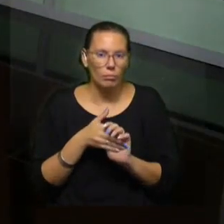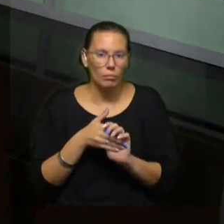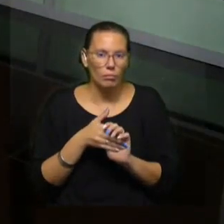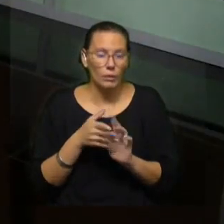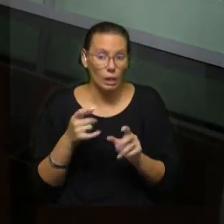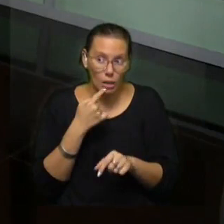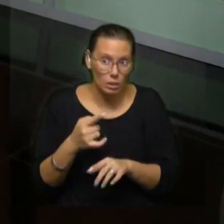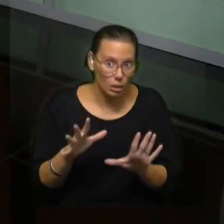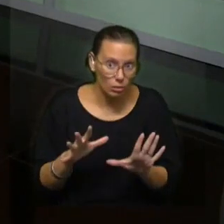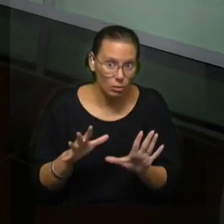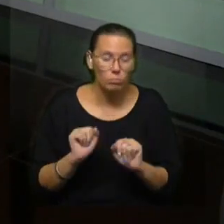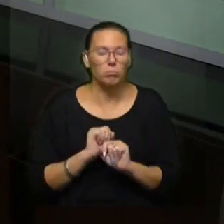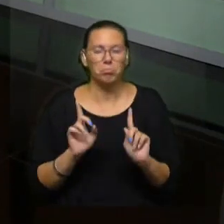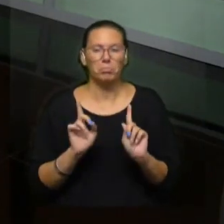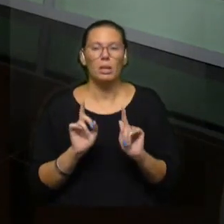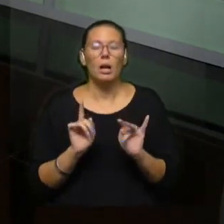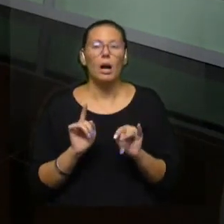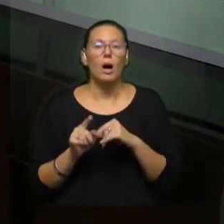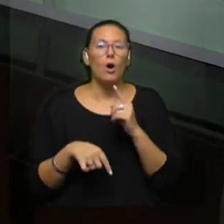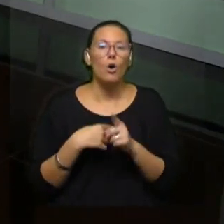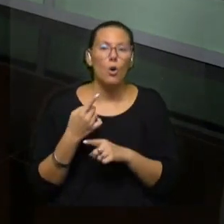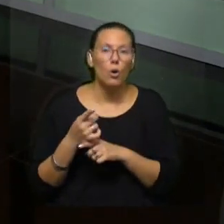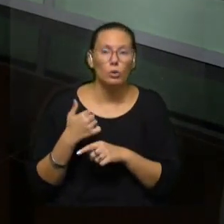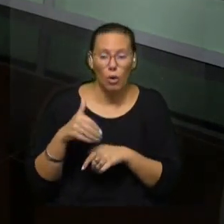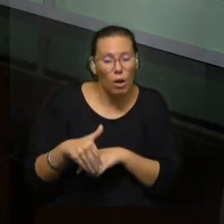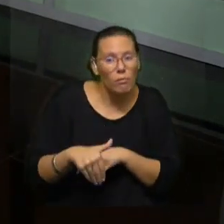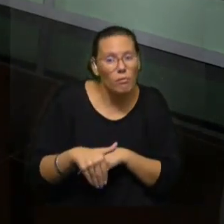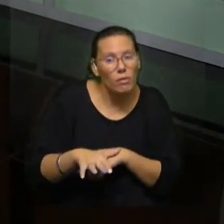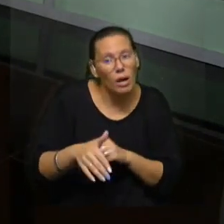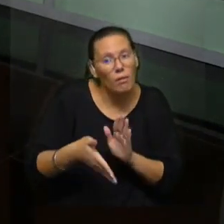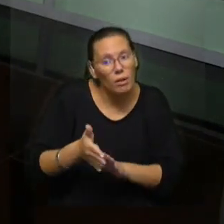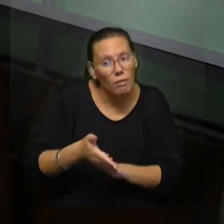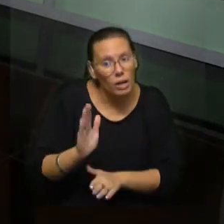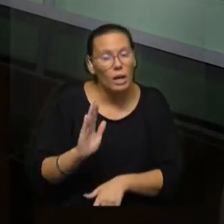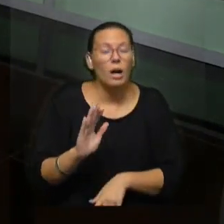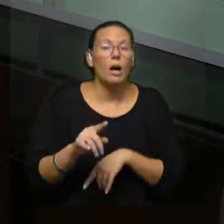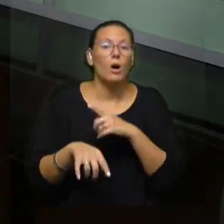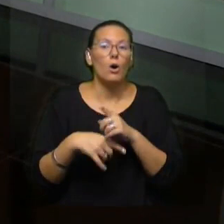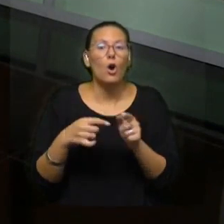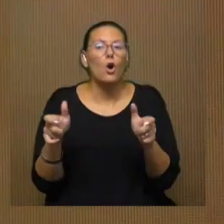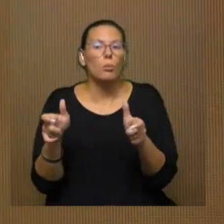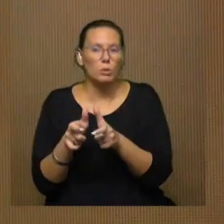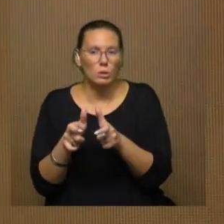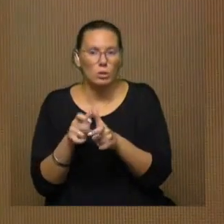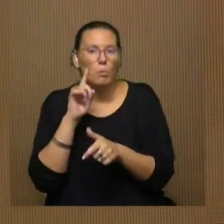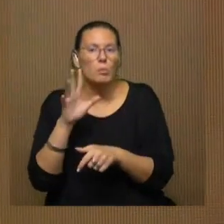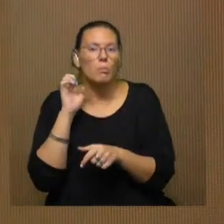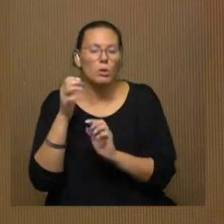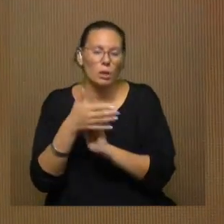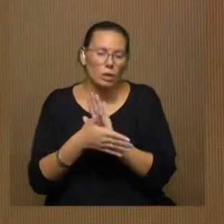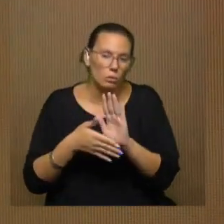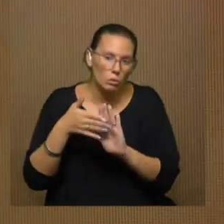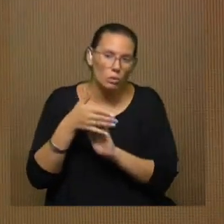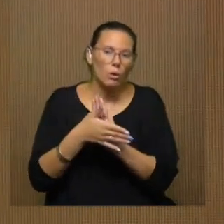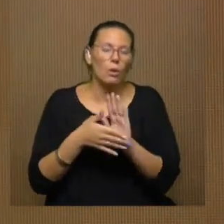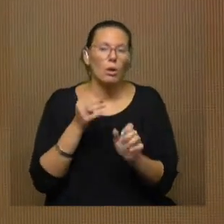¿Querías aclarar algo? No. Y después hay algunos en camino a esa declaración, o después hay comisiones de memoria en todo el país que